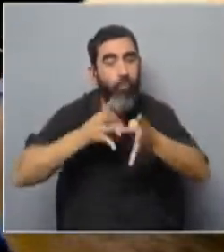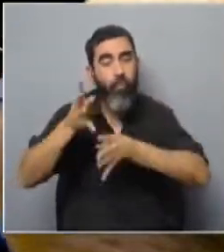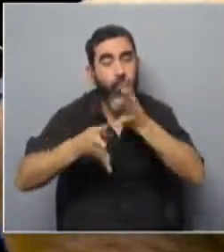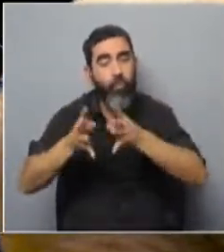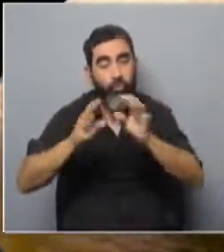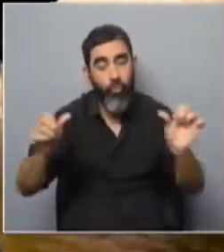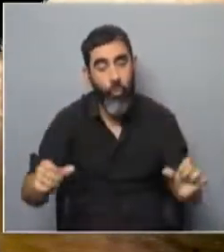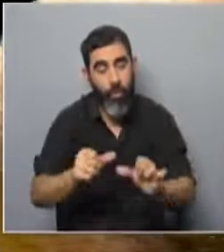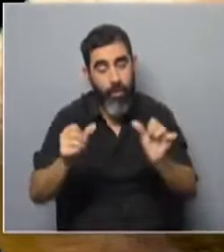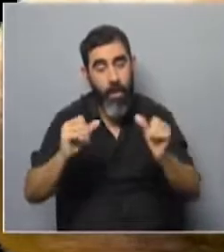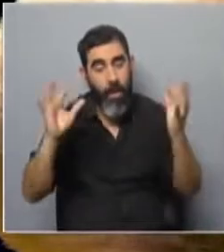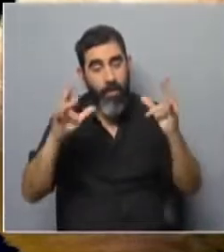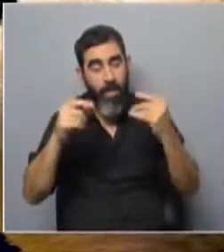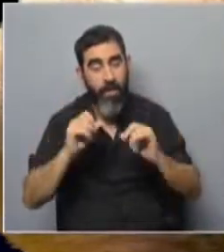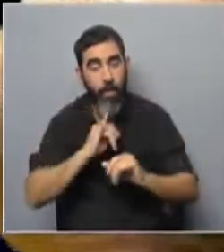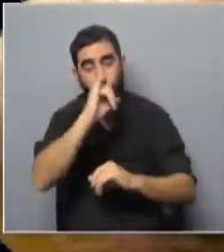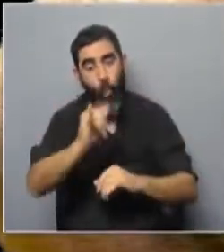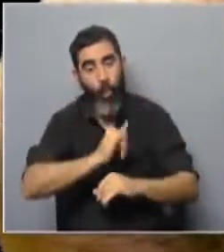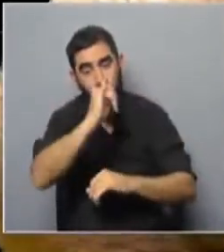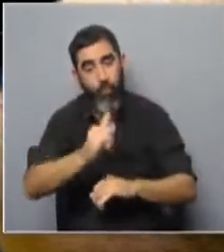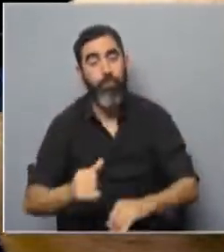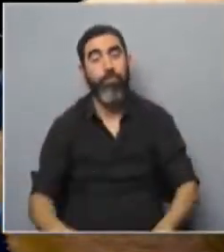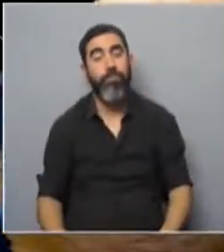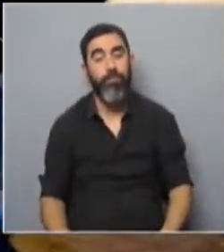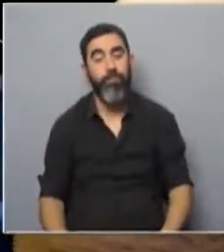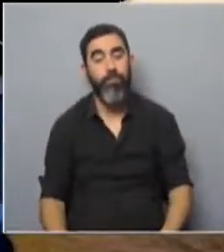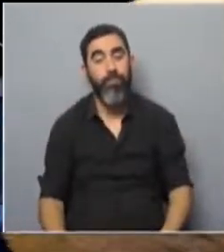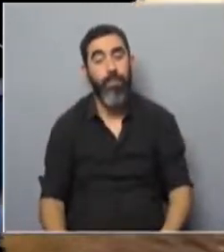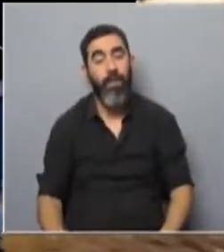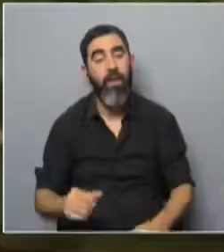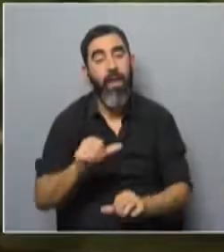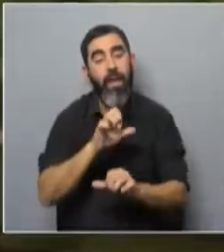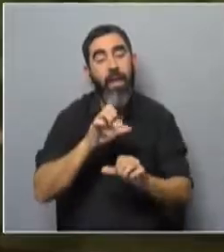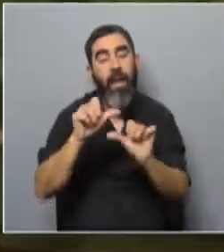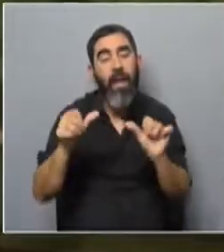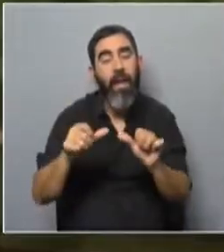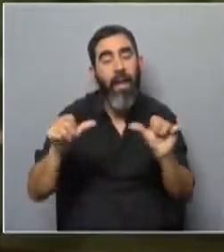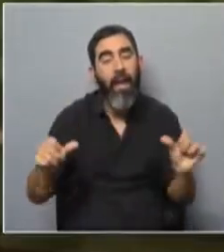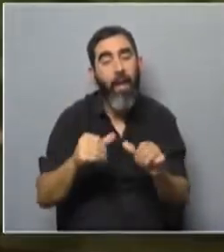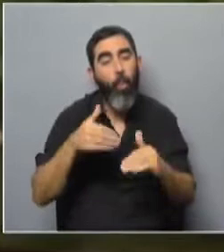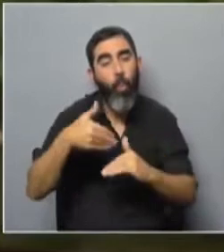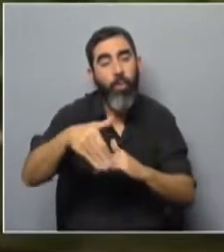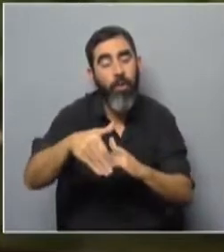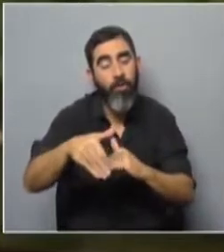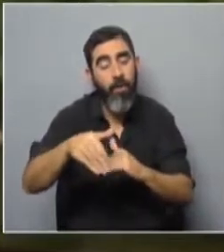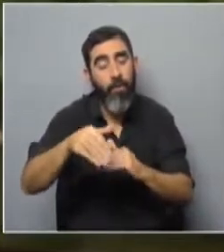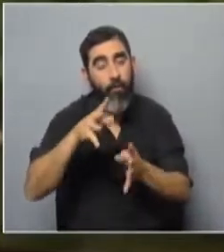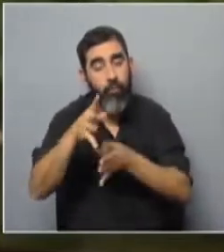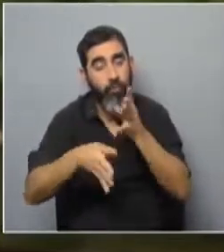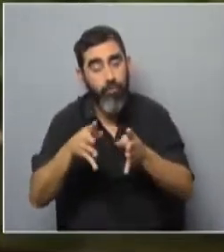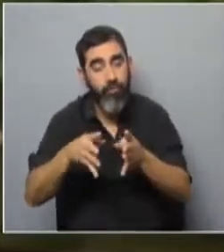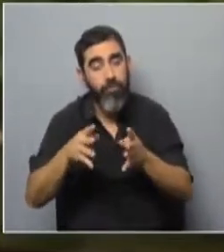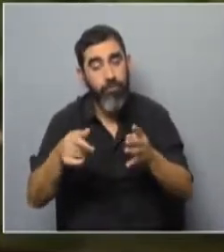ejecutivas y de las habilidades narrativas. Las funciones ejecutivas son, de algún modo, las que